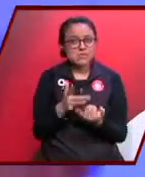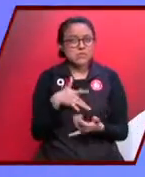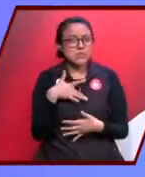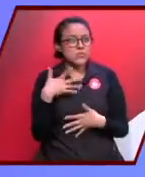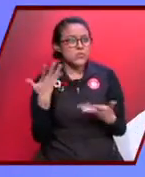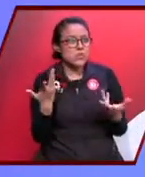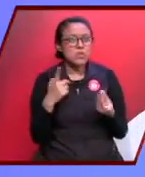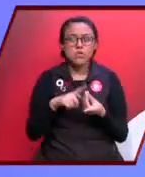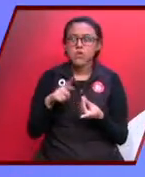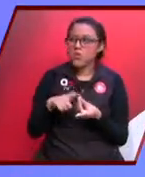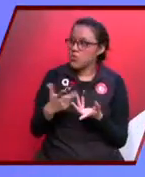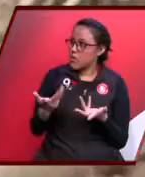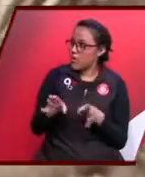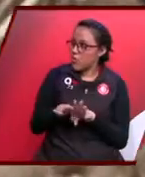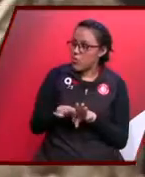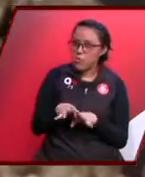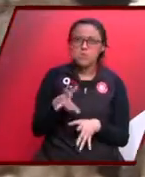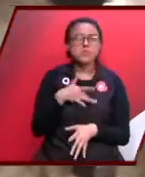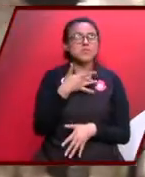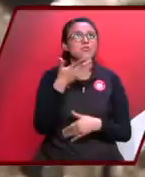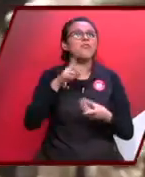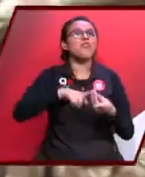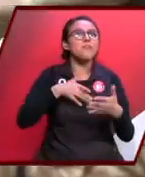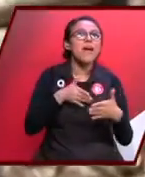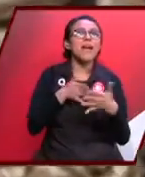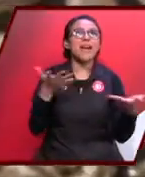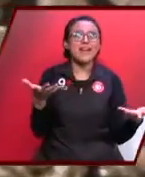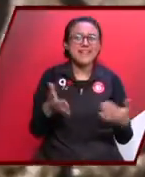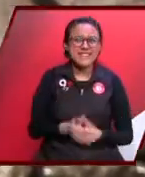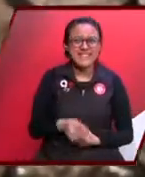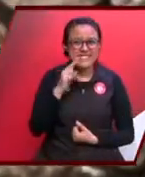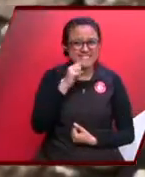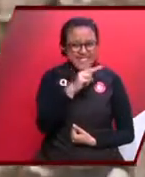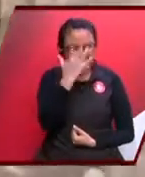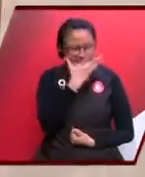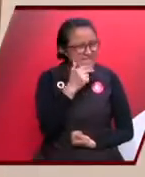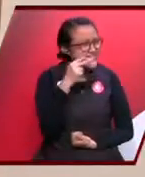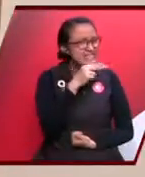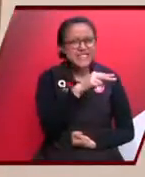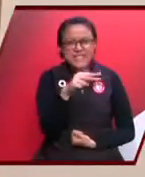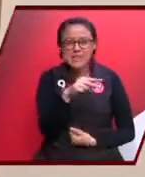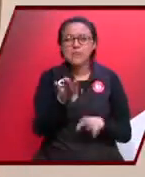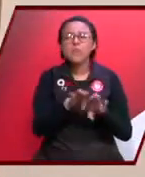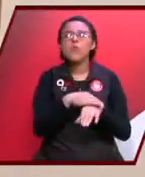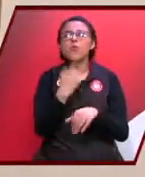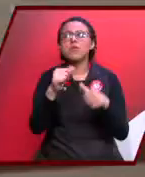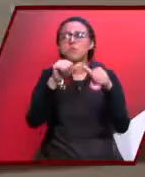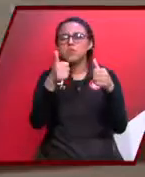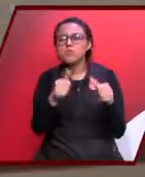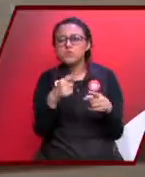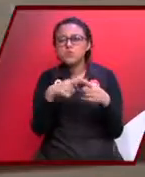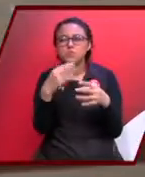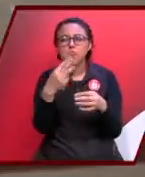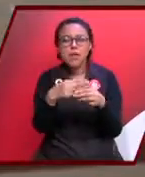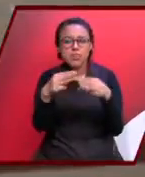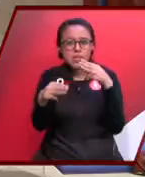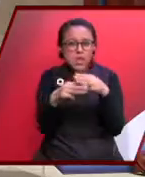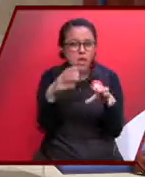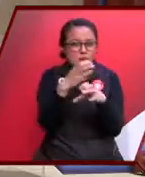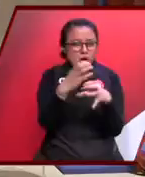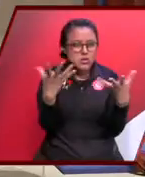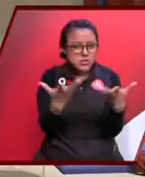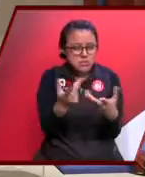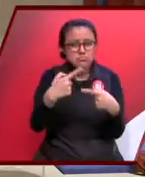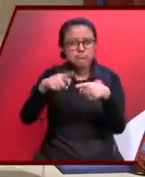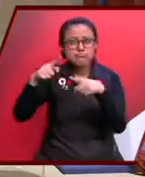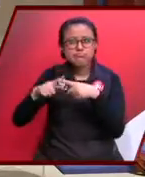bueno, ¿y dónde va a parar este entusiasmo? También si uno acerca la vista se vive un deleite por la gama de técnicas y materiales empleados para su hechura.